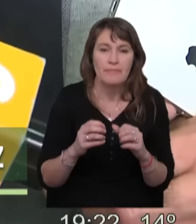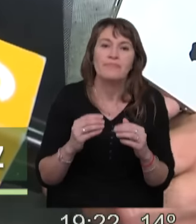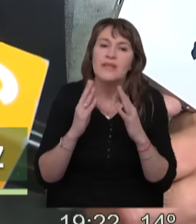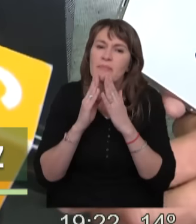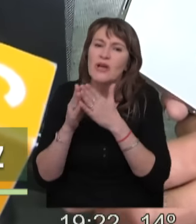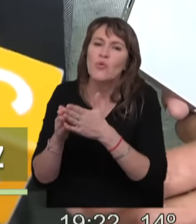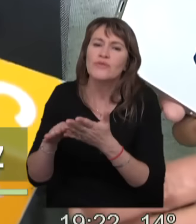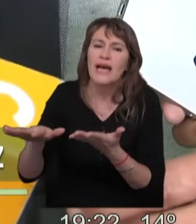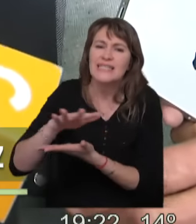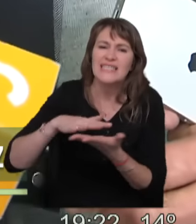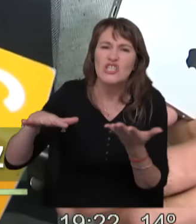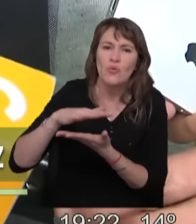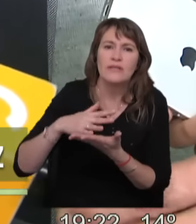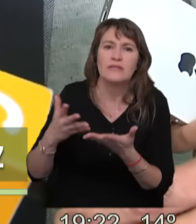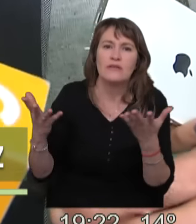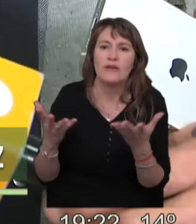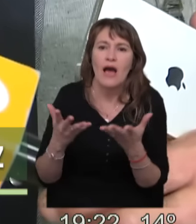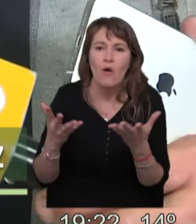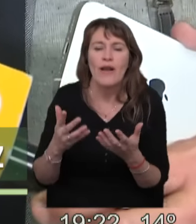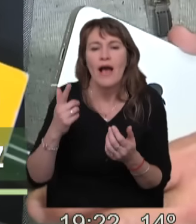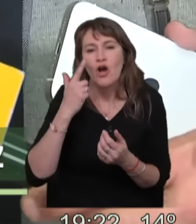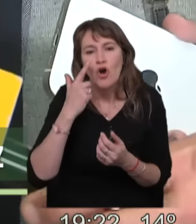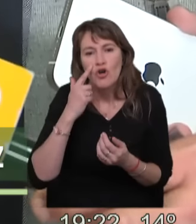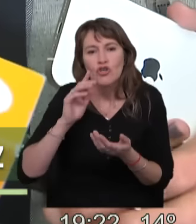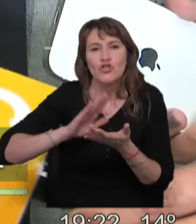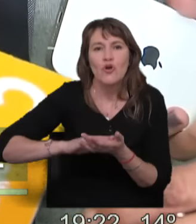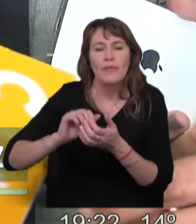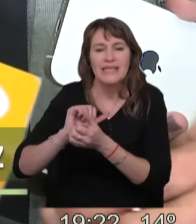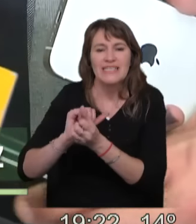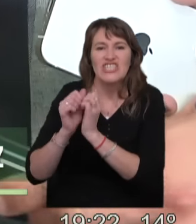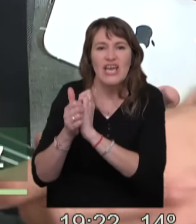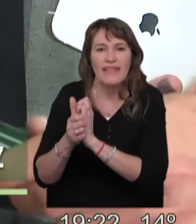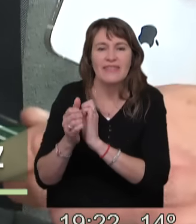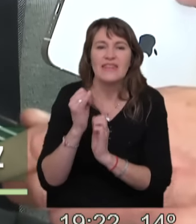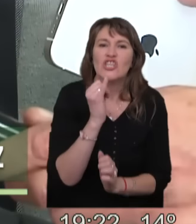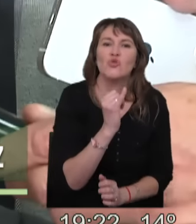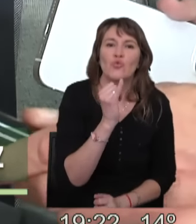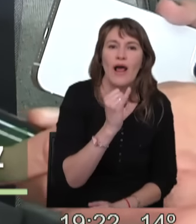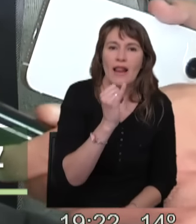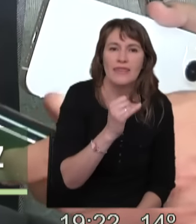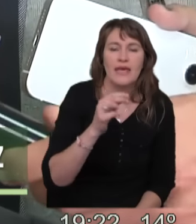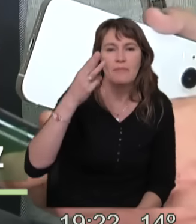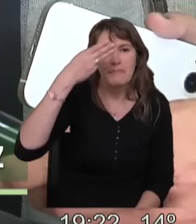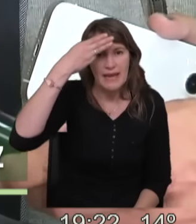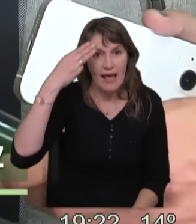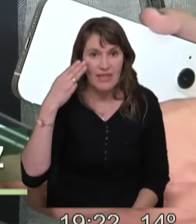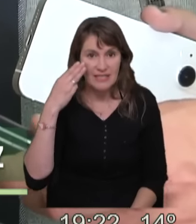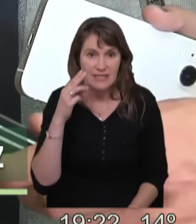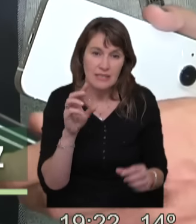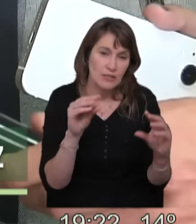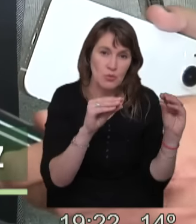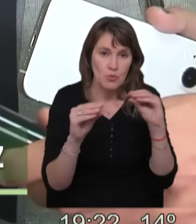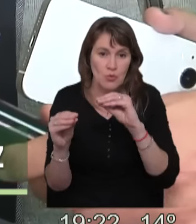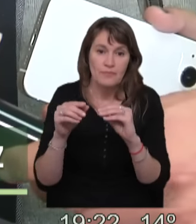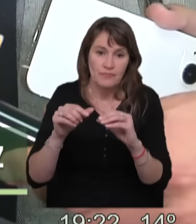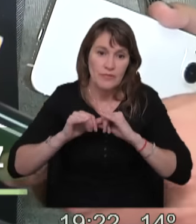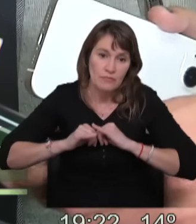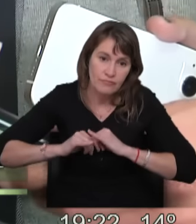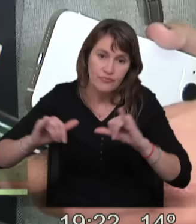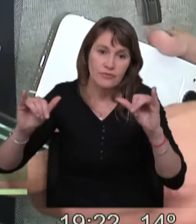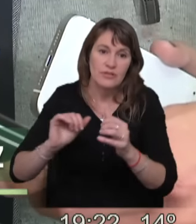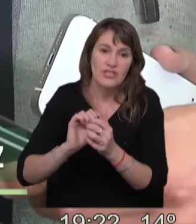la situación que se ha dado y que se ha conocido hoy con los chats de Pablo Iturralde y Penades. ¿Cómo le cayó la divulgación de esos chats?